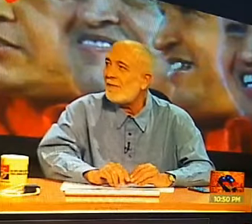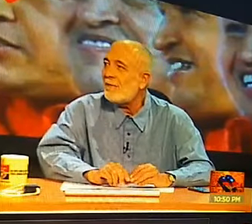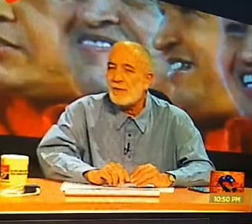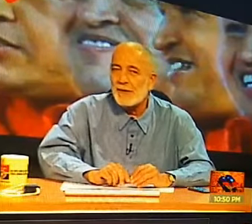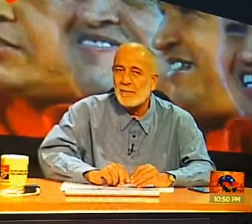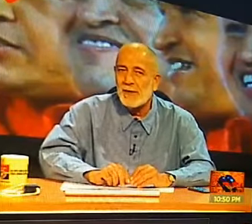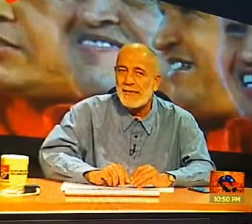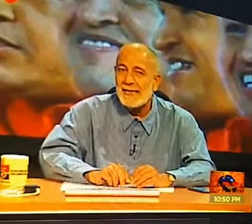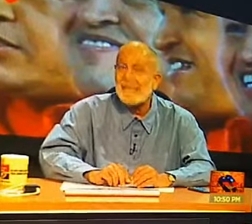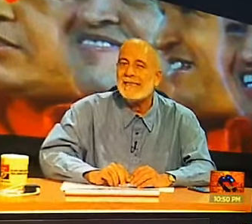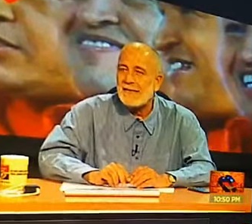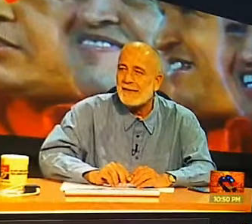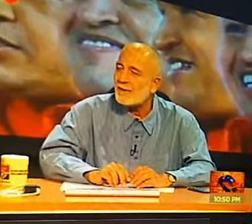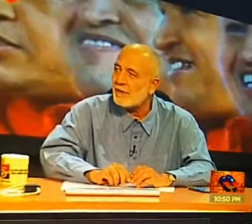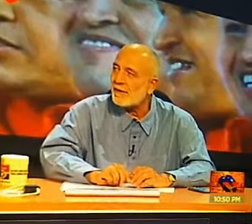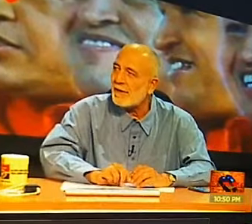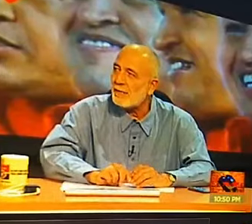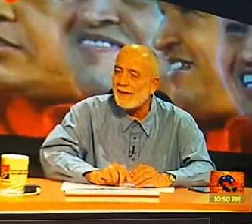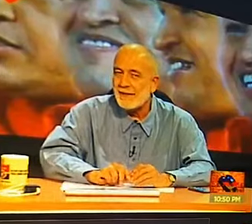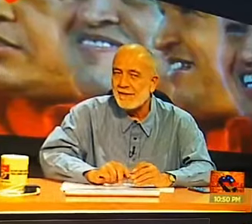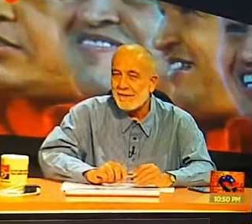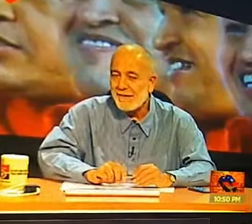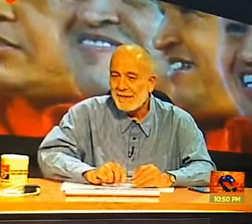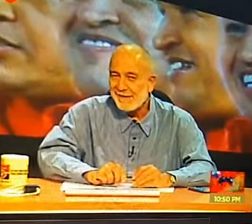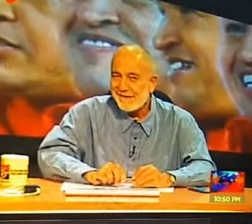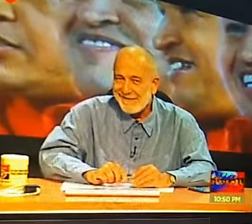siempre fue el proyecto para la humanidad y sigue siendo el proyecto para la humanidad.